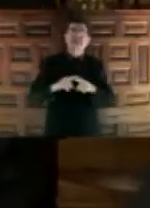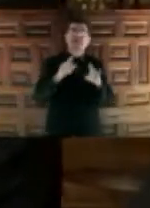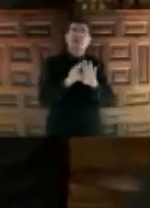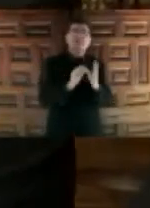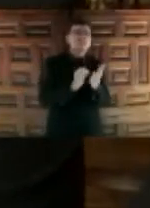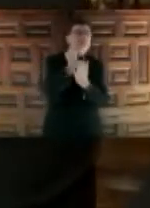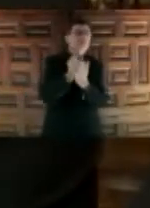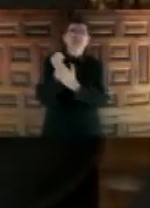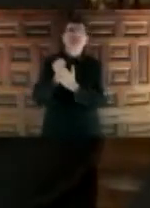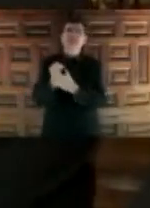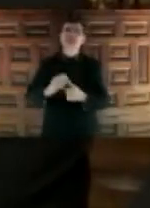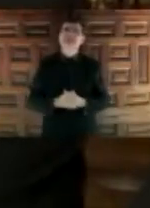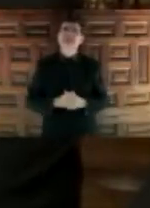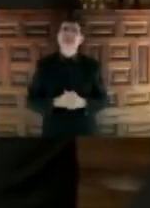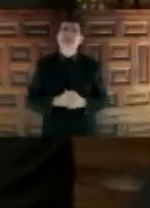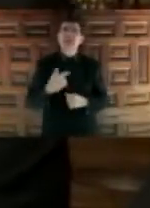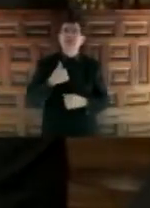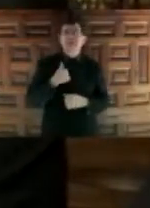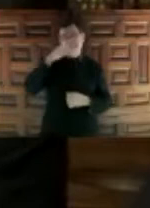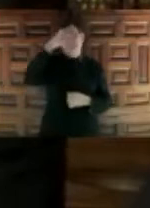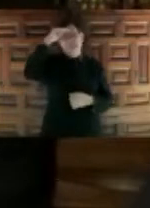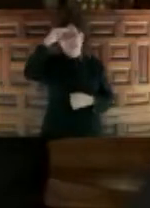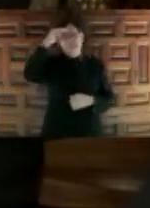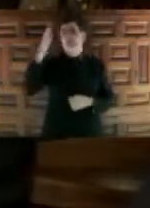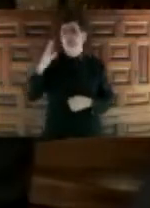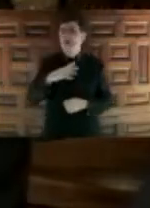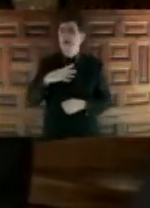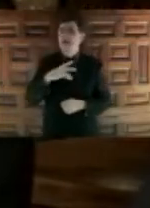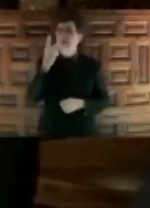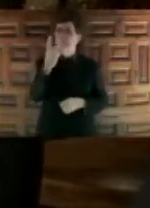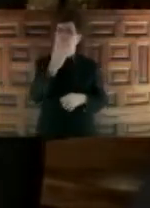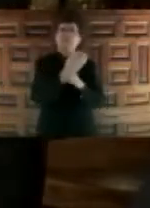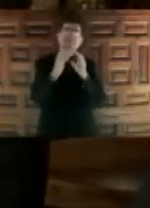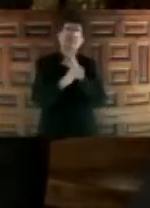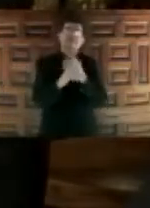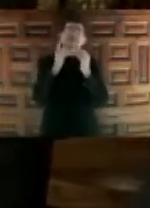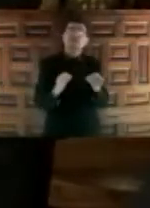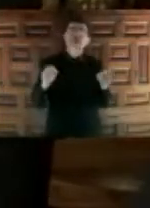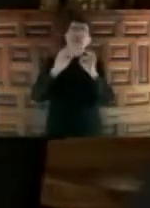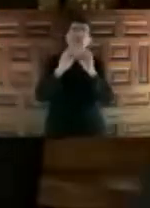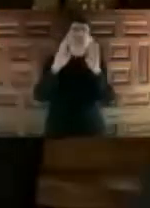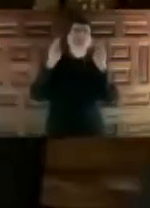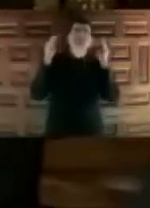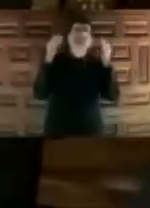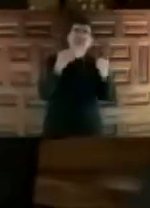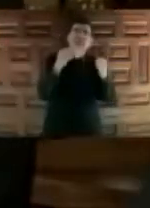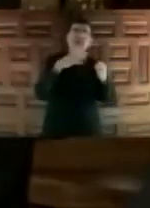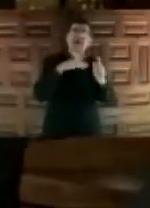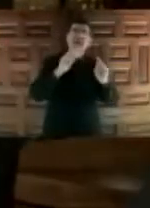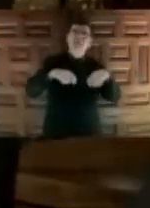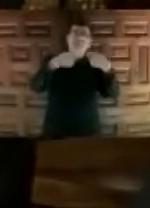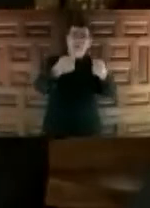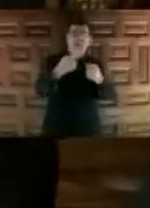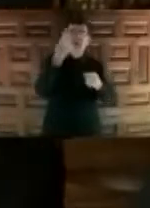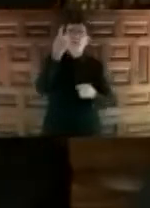decisiones. Me parece que hay dos condiciones que tendríamos que